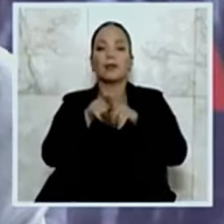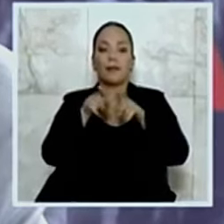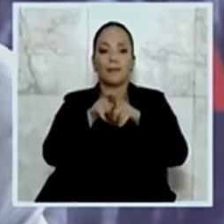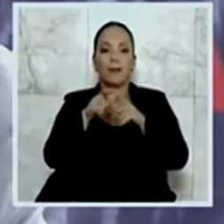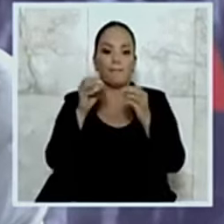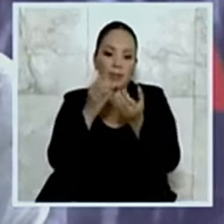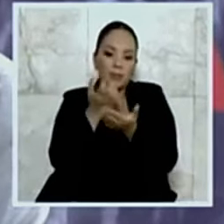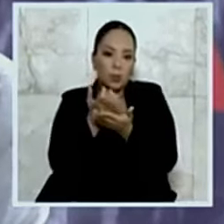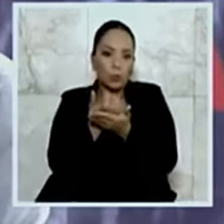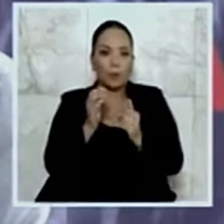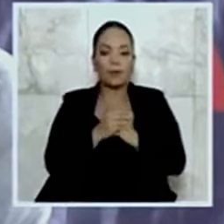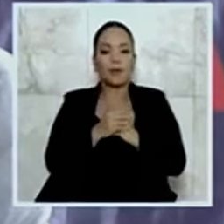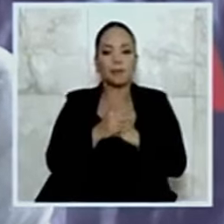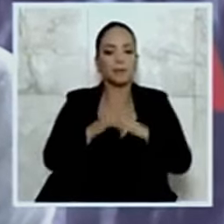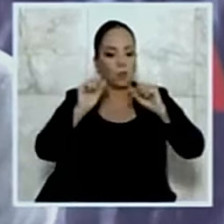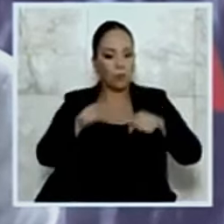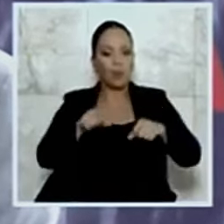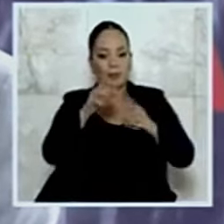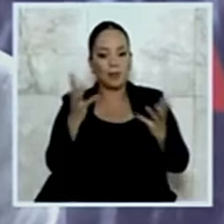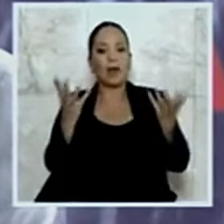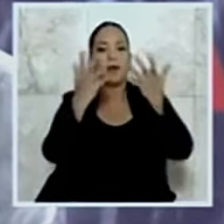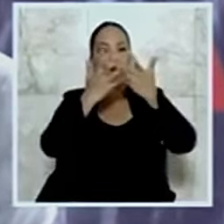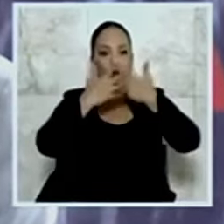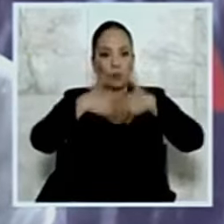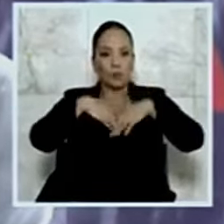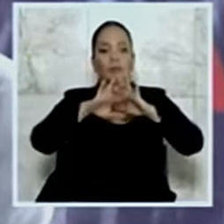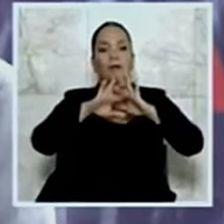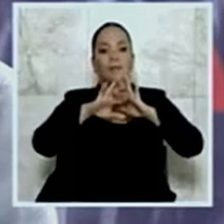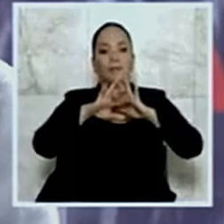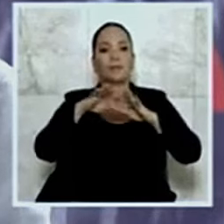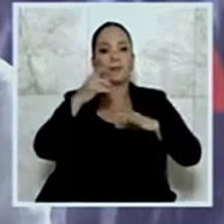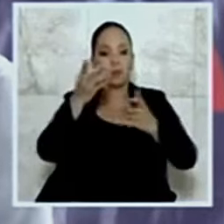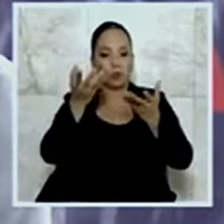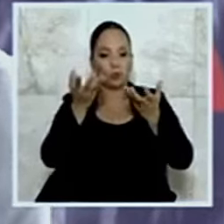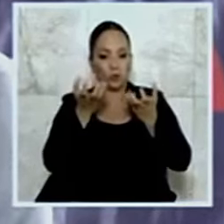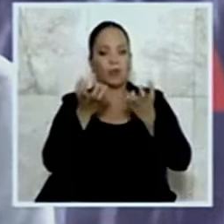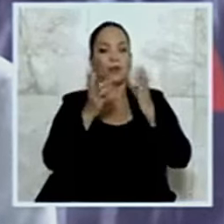Sí, señor, efectivamente podemos tener más ambiente y más economía. Eso es